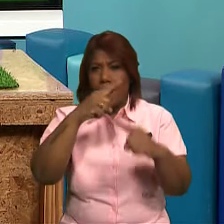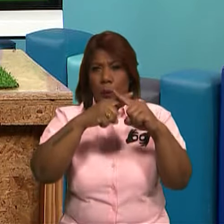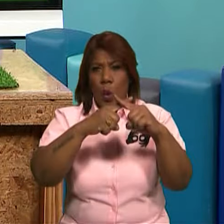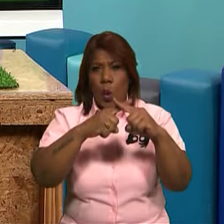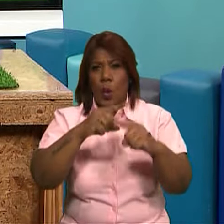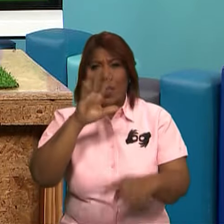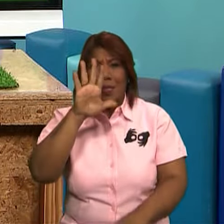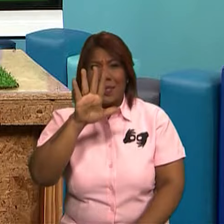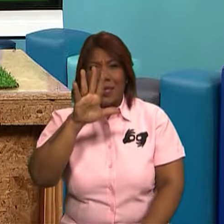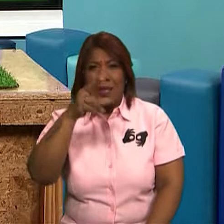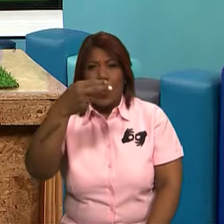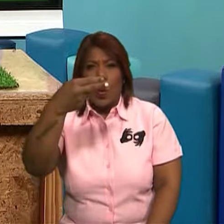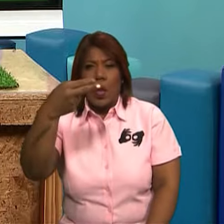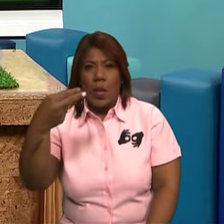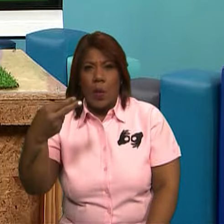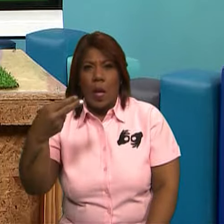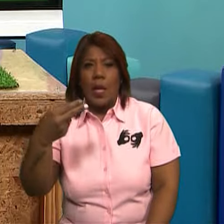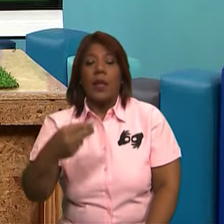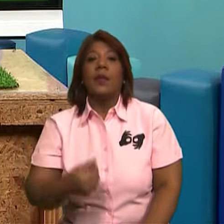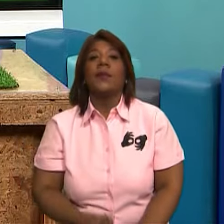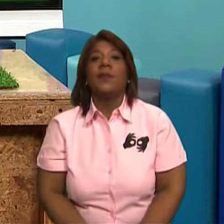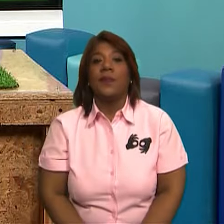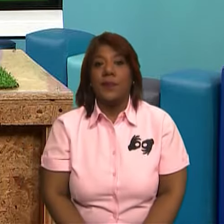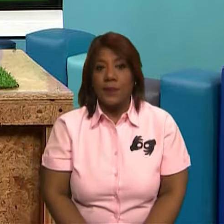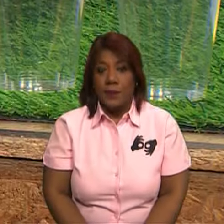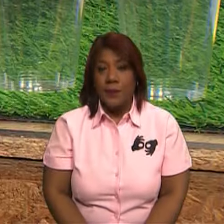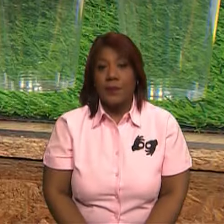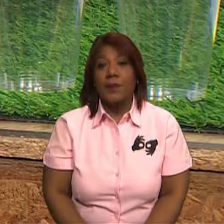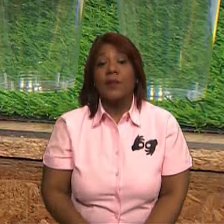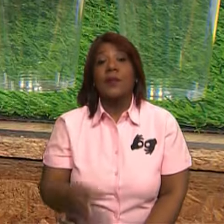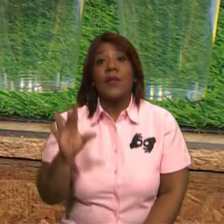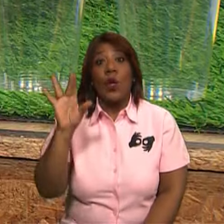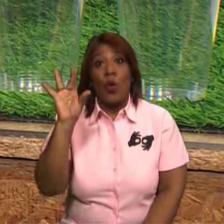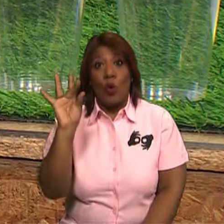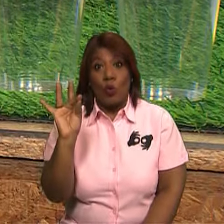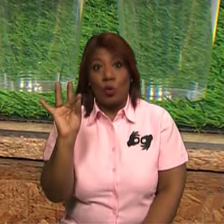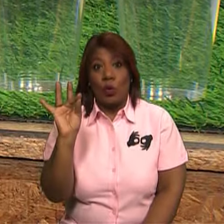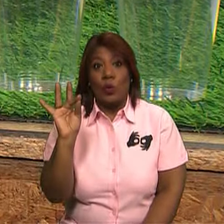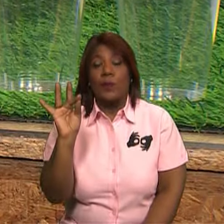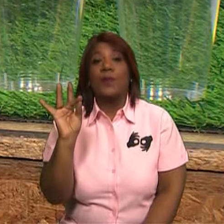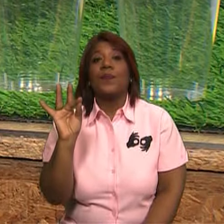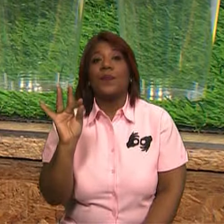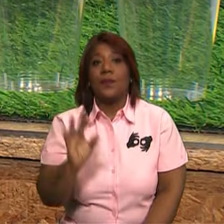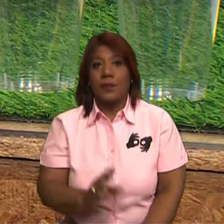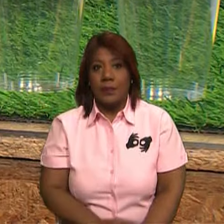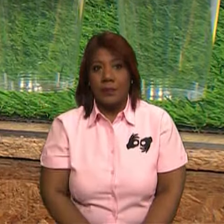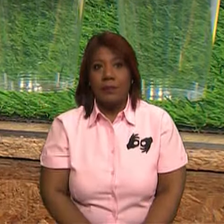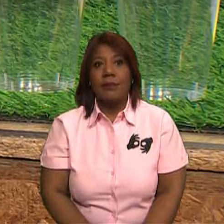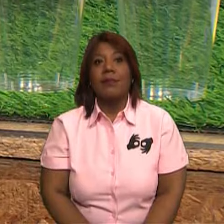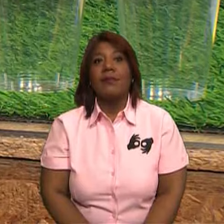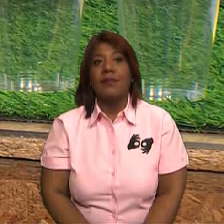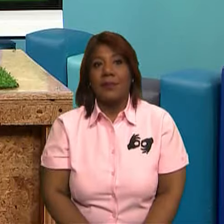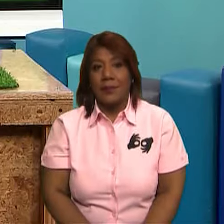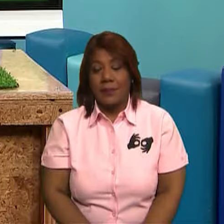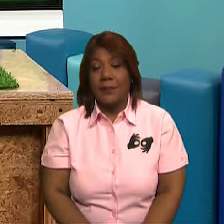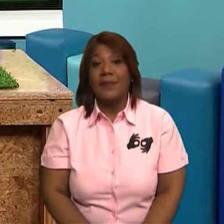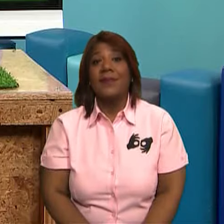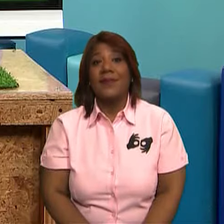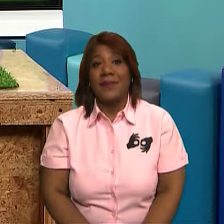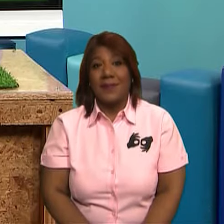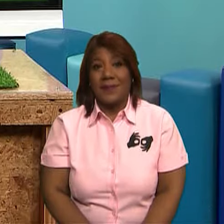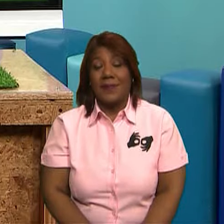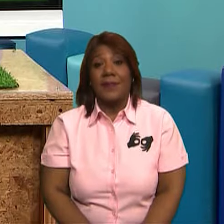contar. 2, 4, 6, 8. Bien, chicos, seguimos contando,